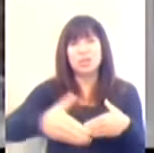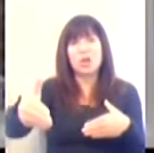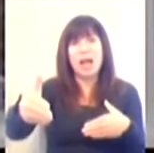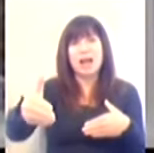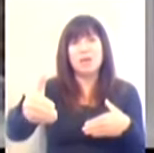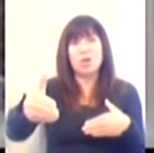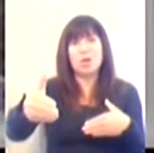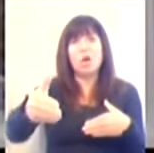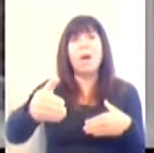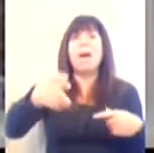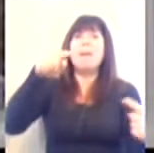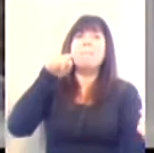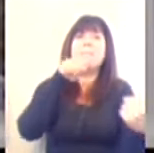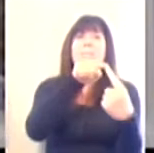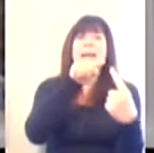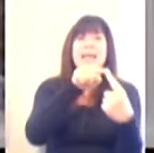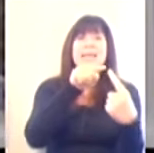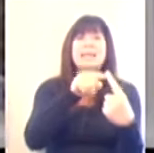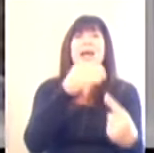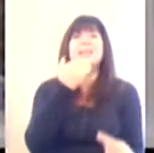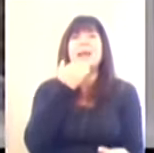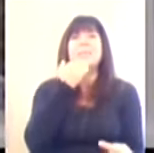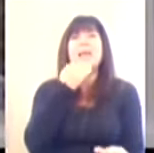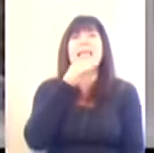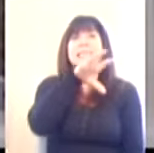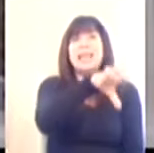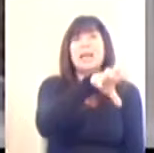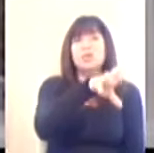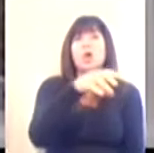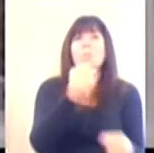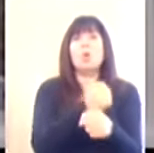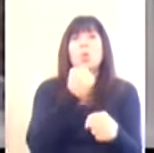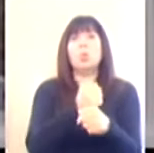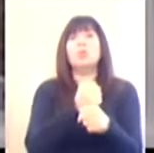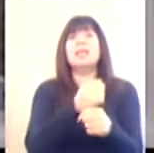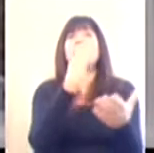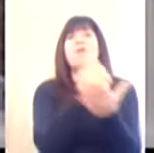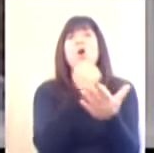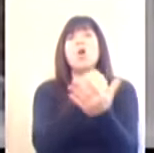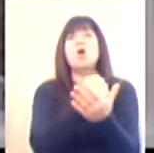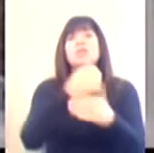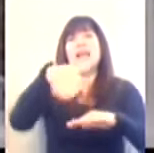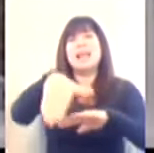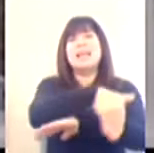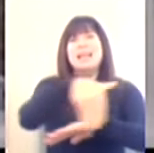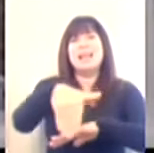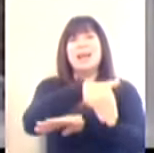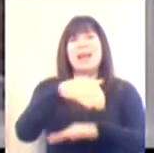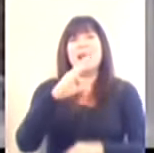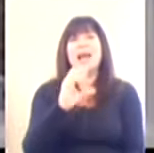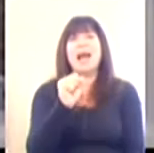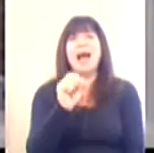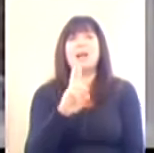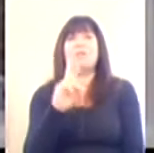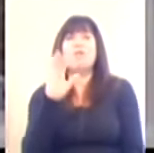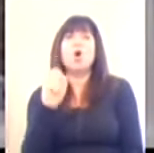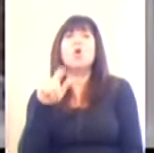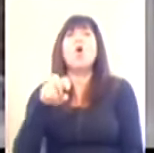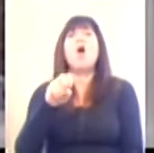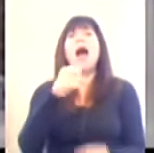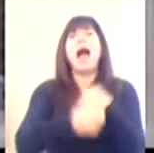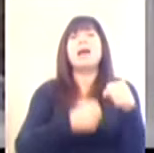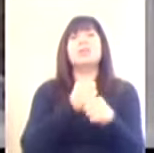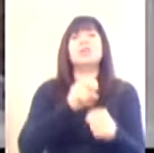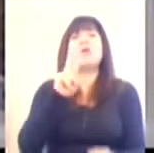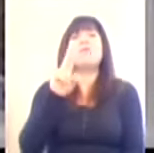las metas por sector productivo para lograr la neutralidad de emisiones al año 2050.